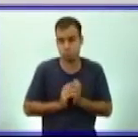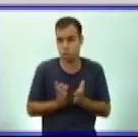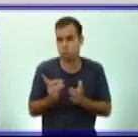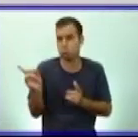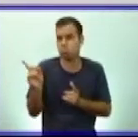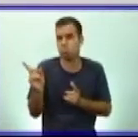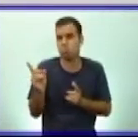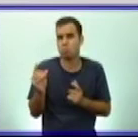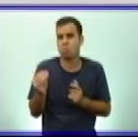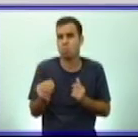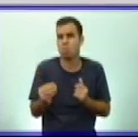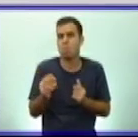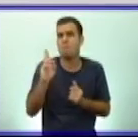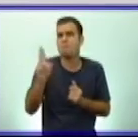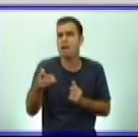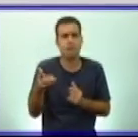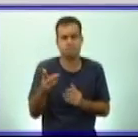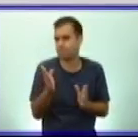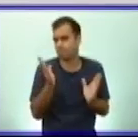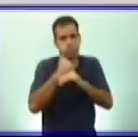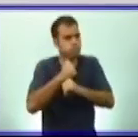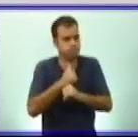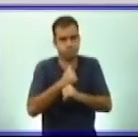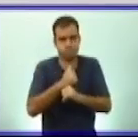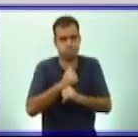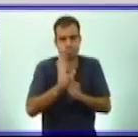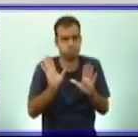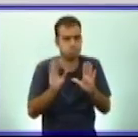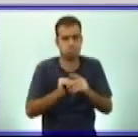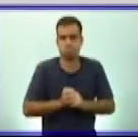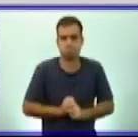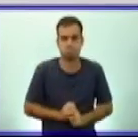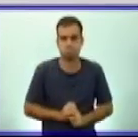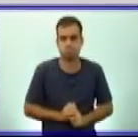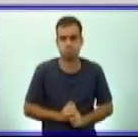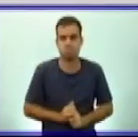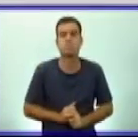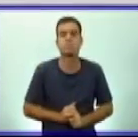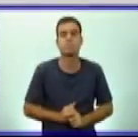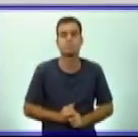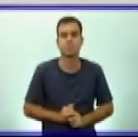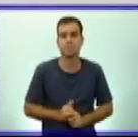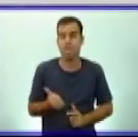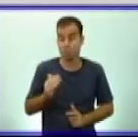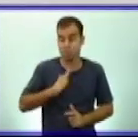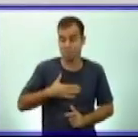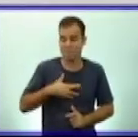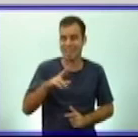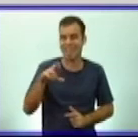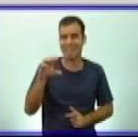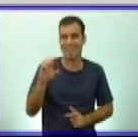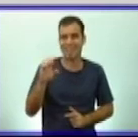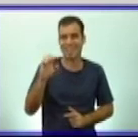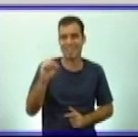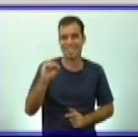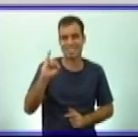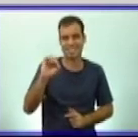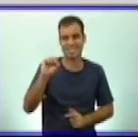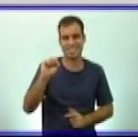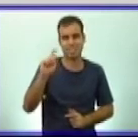Los elementos de disipación corresponden exclusivamente al resistor. En el circuito